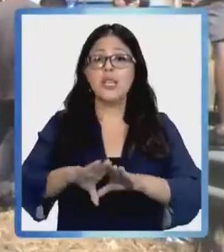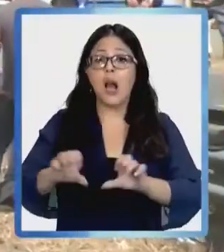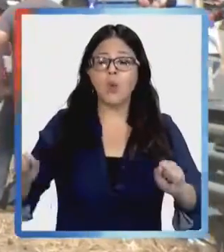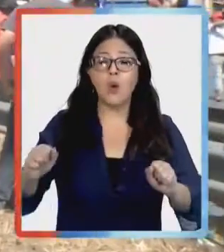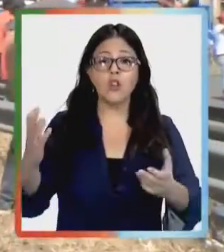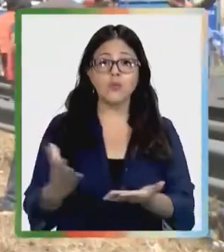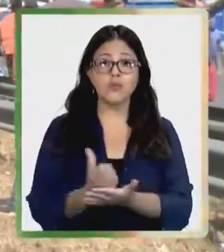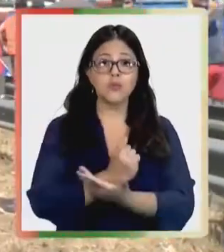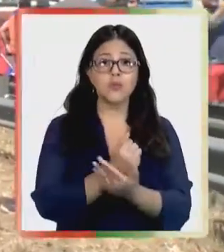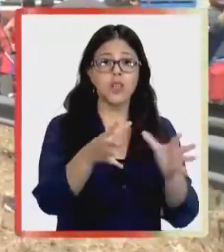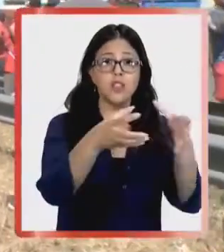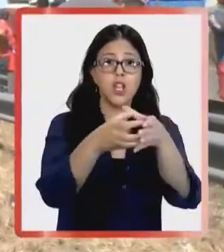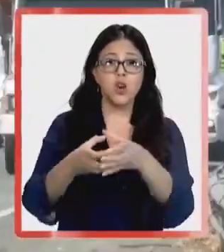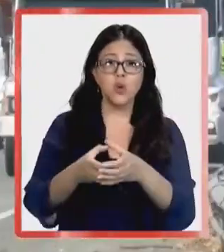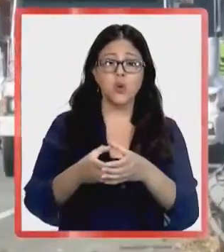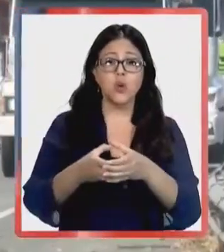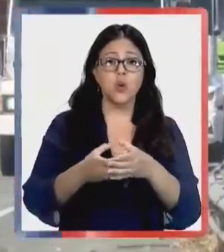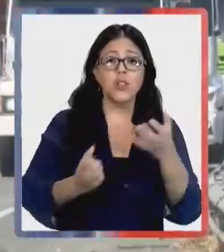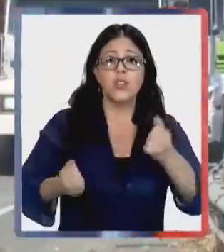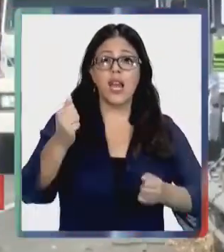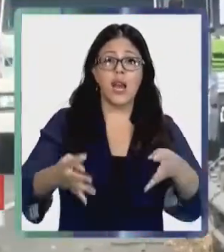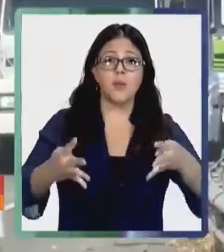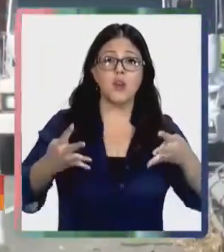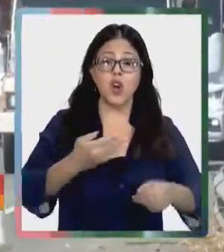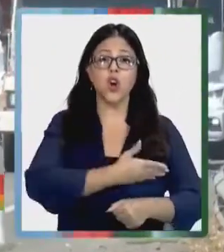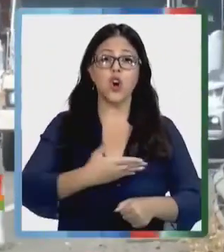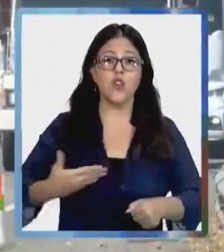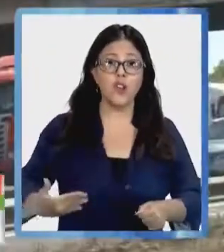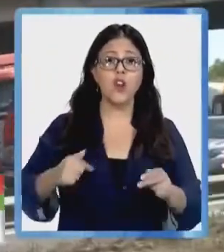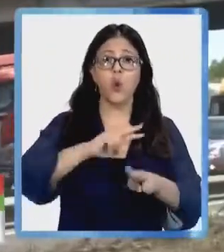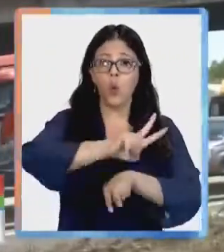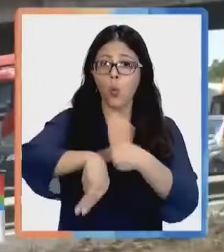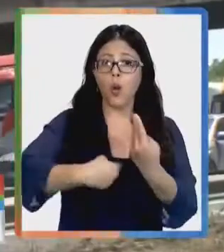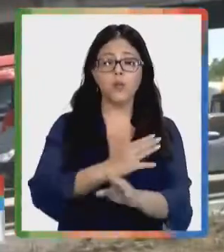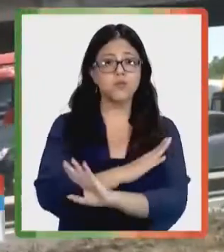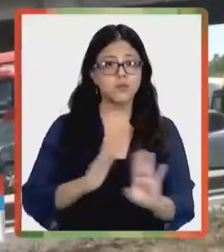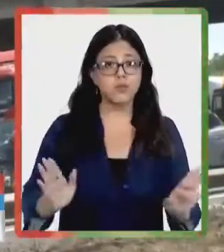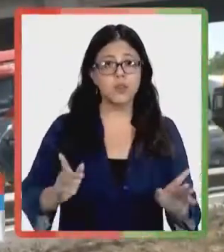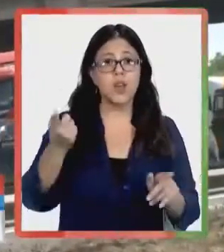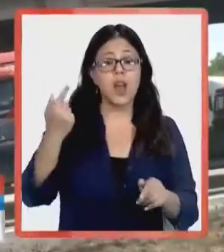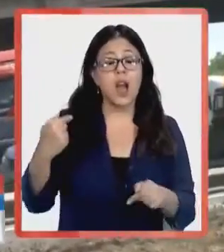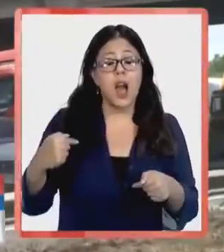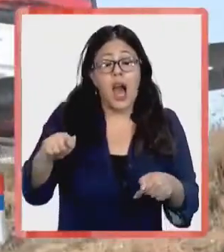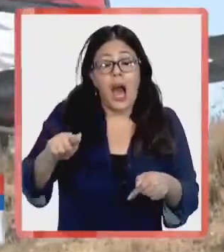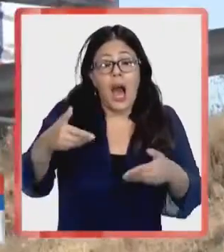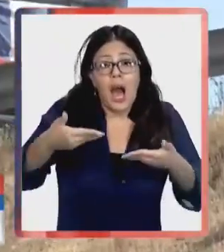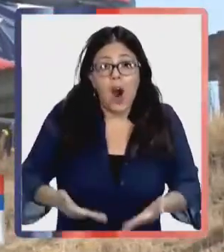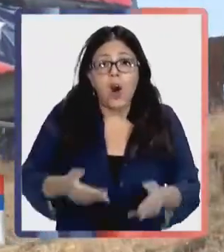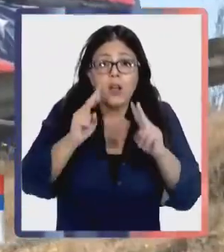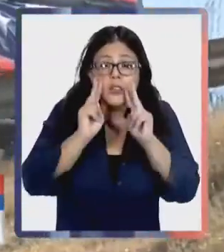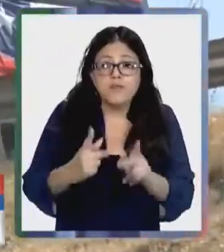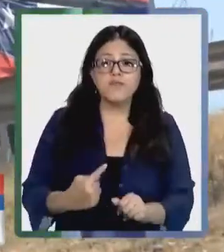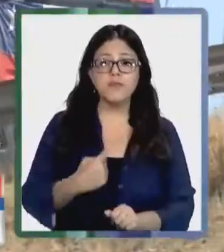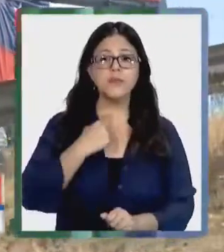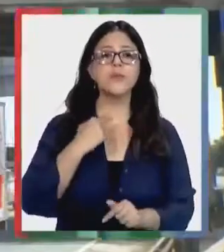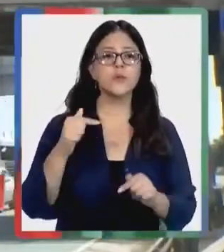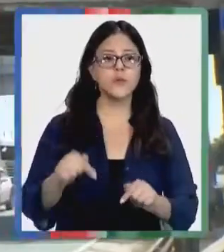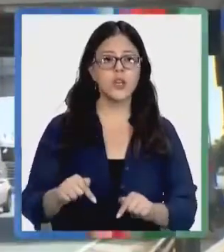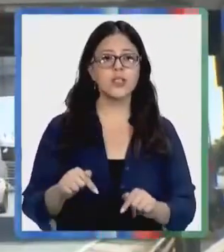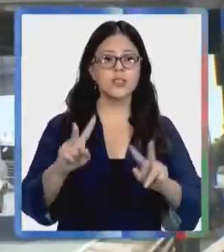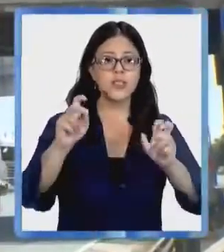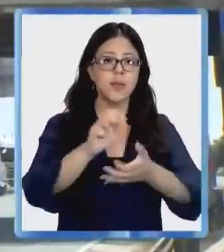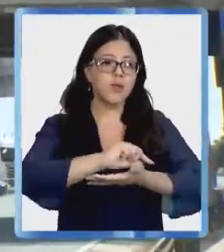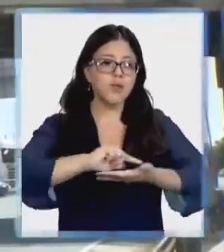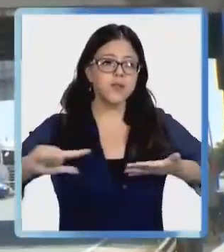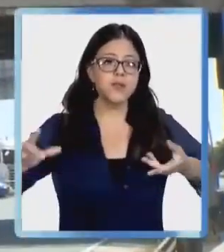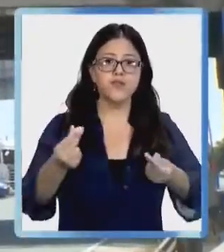Tras el acuerdo alcanzado entre los gremios de camioneros y el gobierno, la movilización se levantó, pero al día de hoy aún se evidencian los efectos que este trajo,